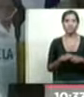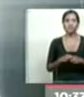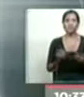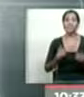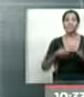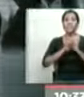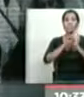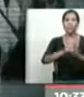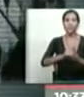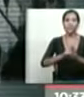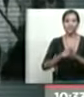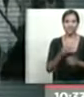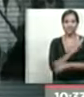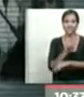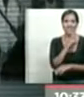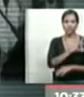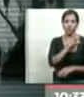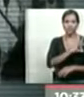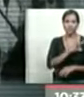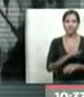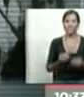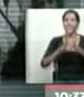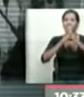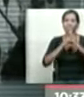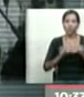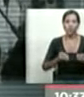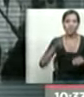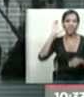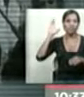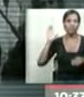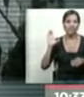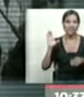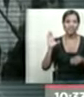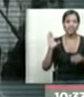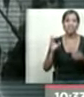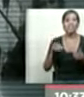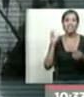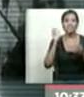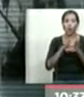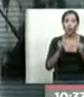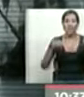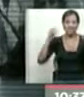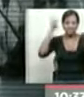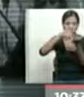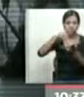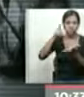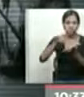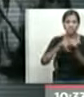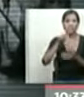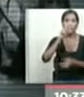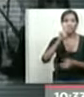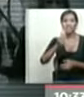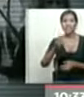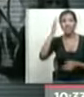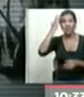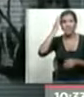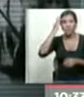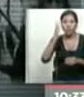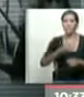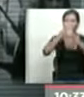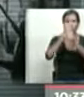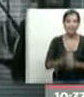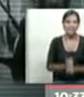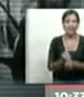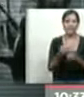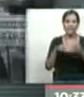redes sociales. Va a ser en todas las ciudades del país donde habrá concentraciones ese 23 de febrero para esperar el ingreso